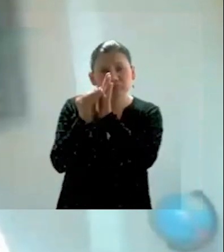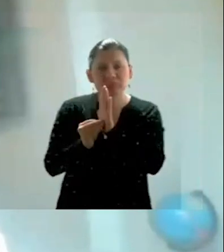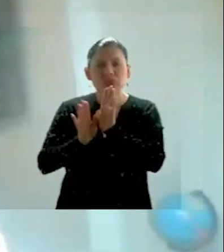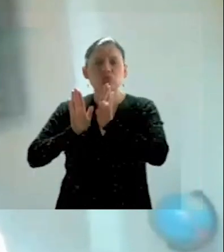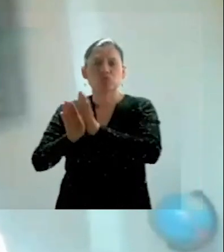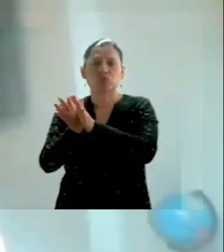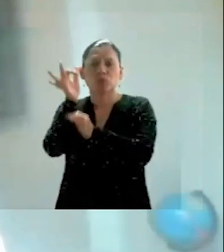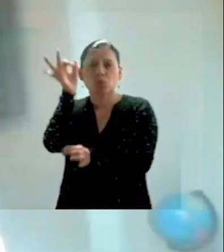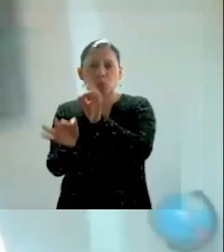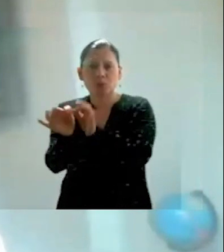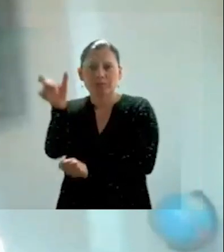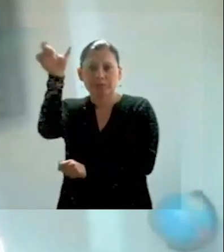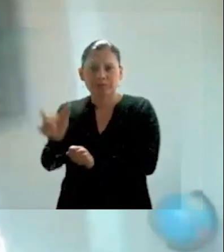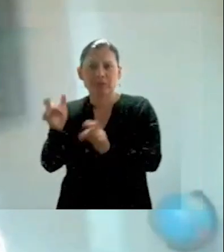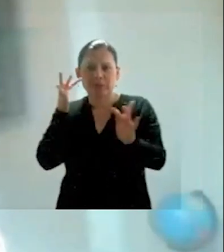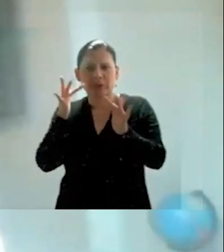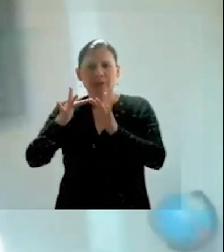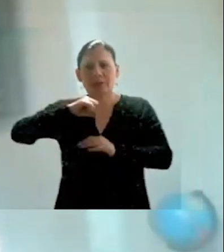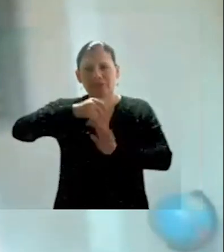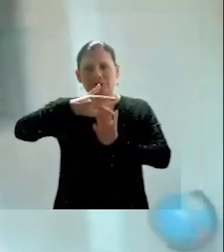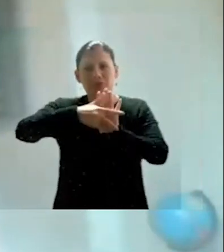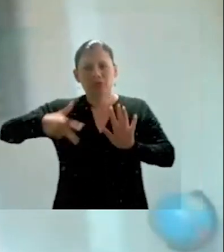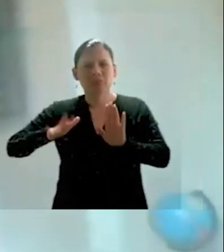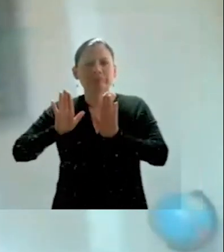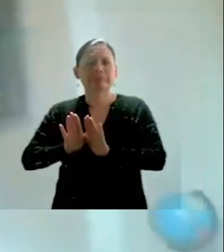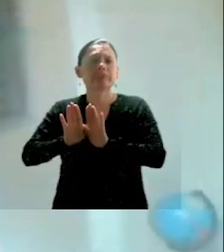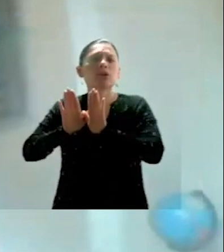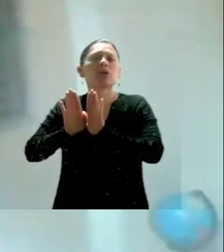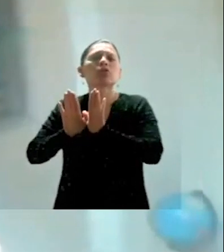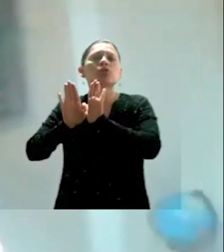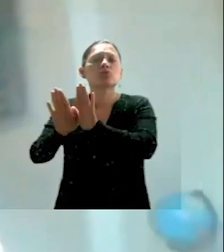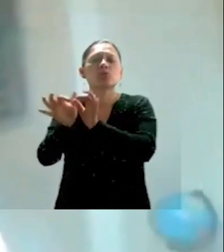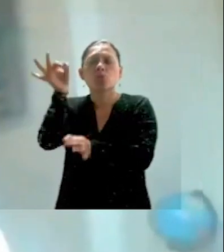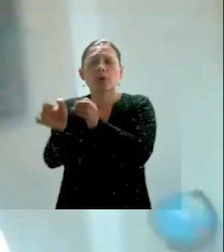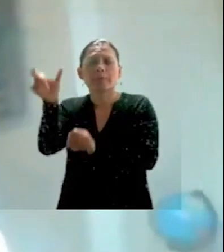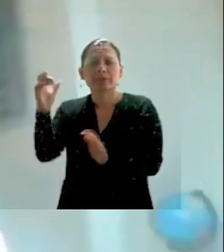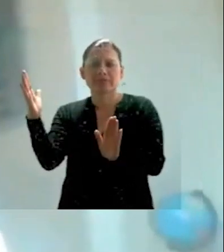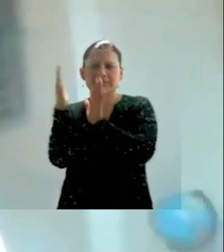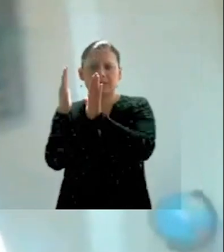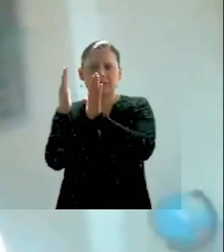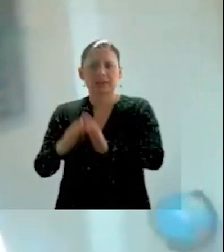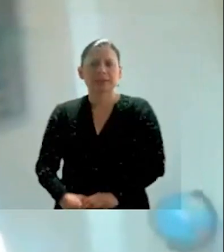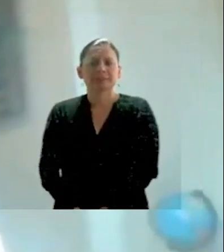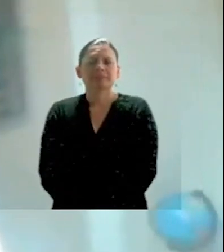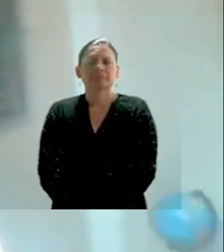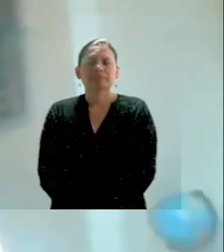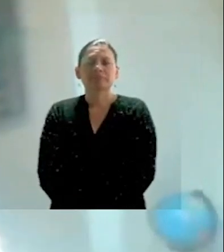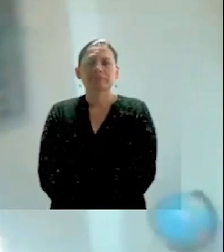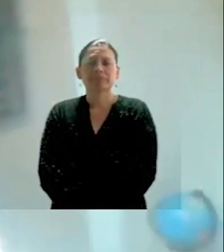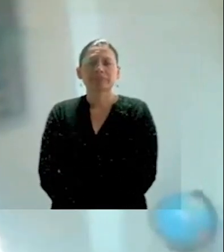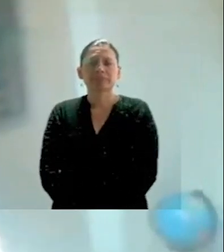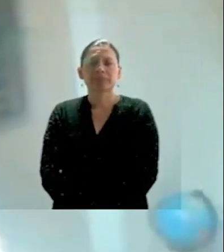digamos, empezar tener pronto un debate con quienes están escuchando,